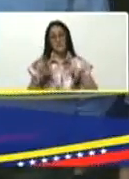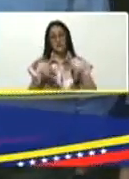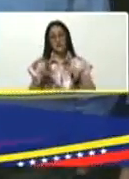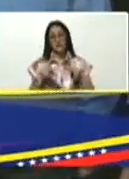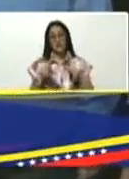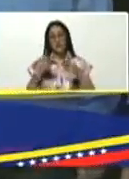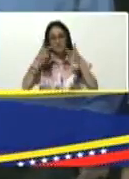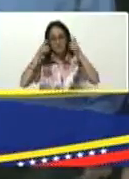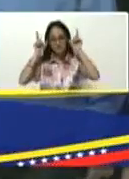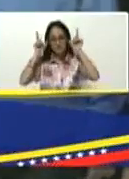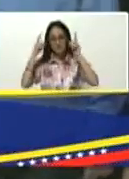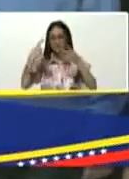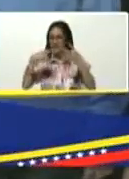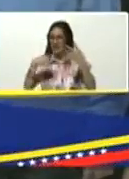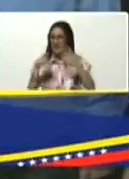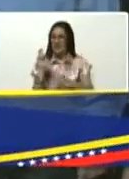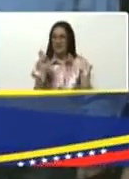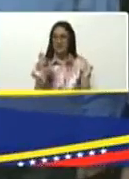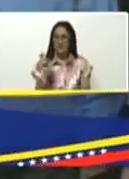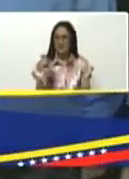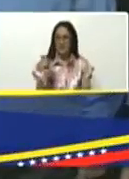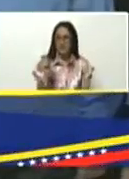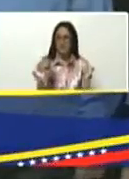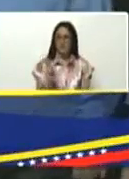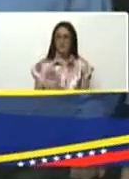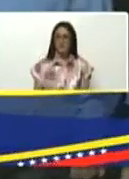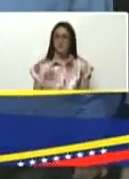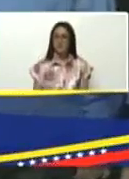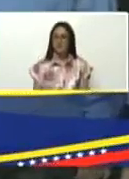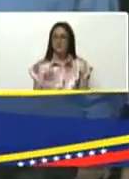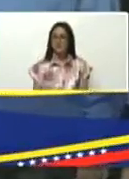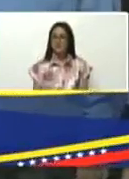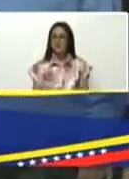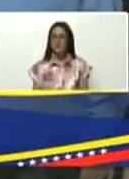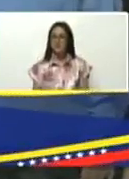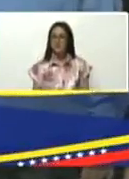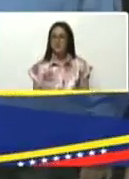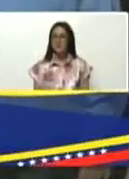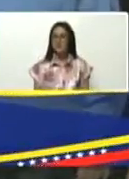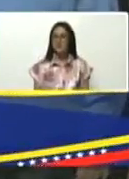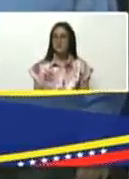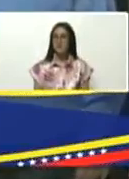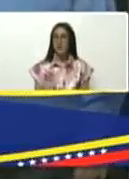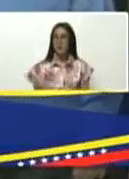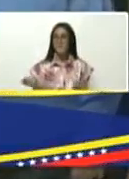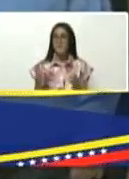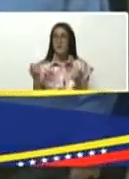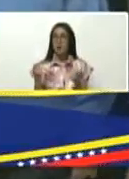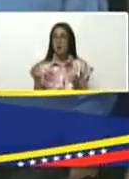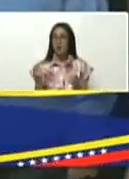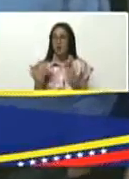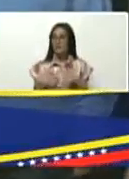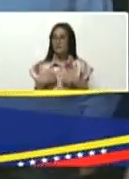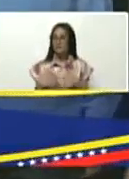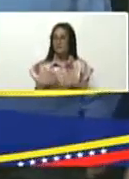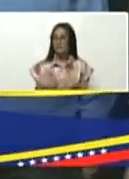ganado bufalino, ganado bovino, caprino, ovino, promotores